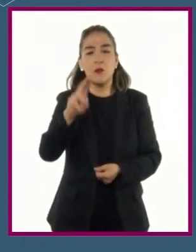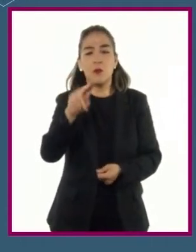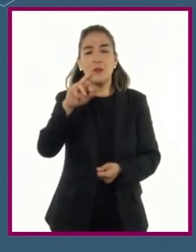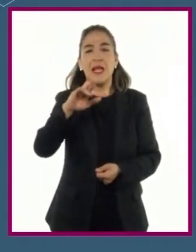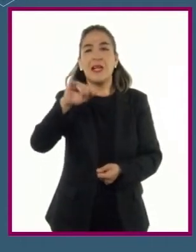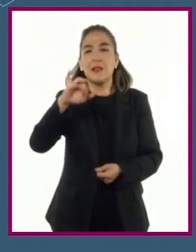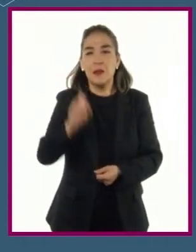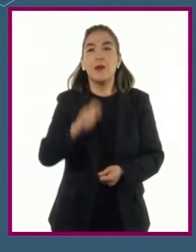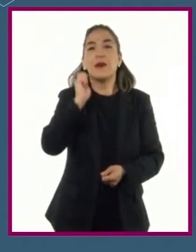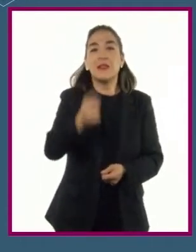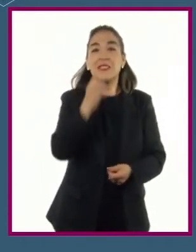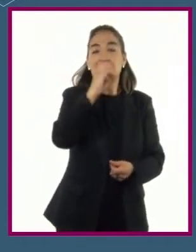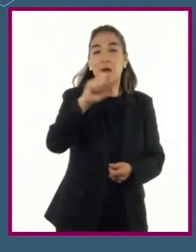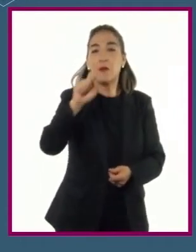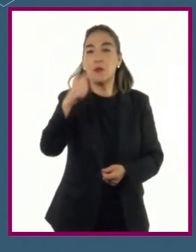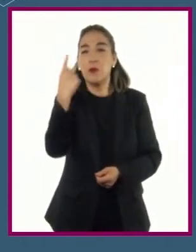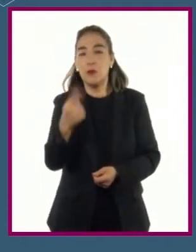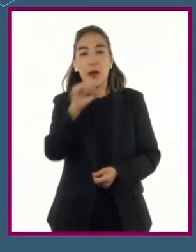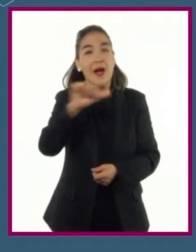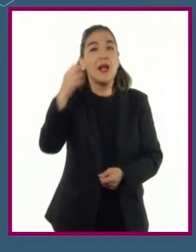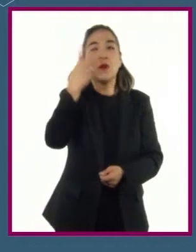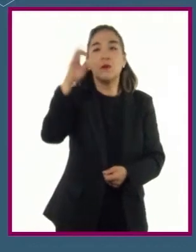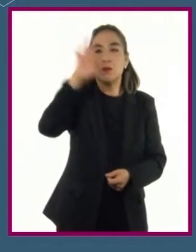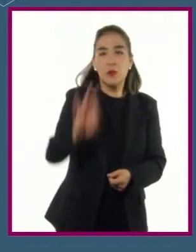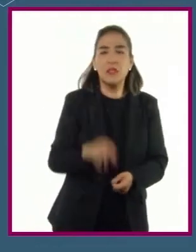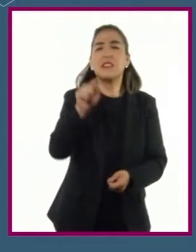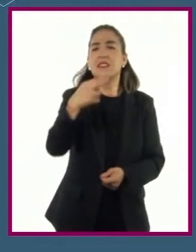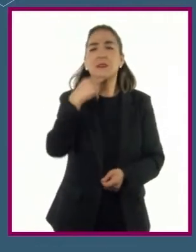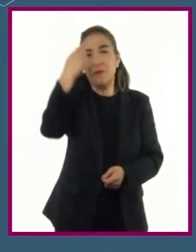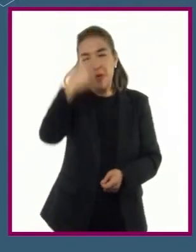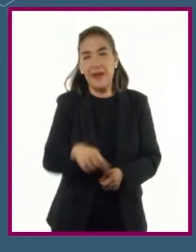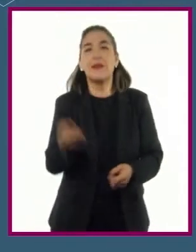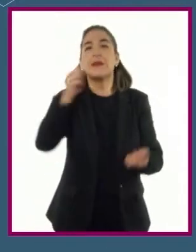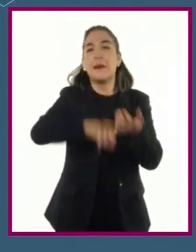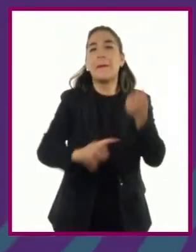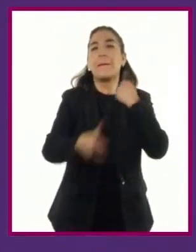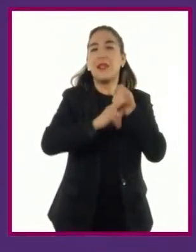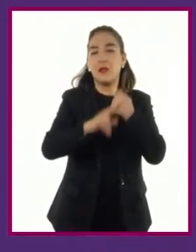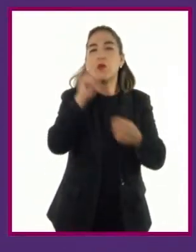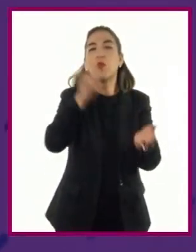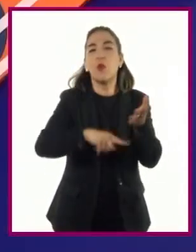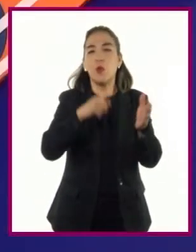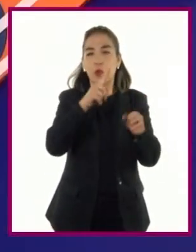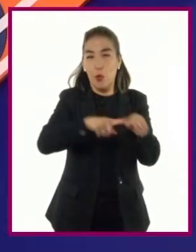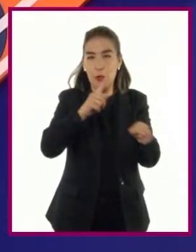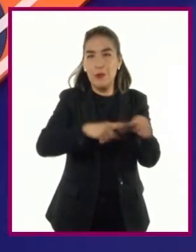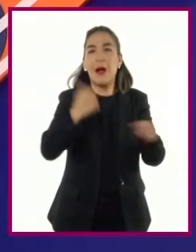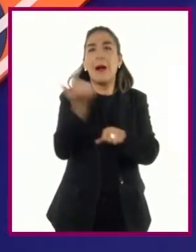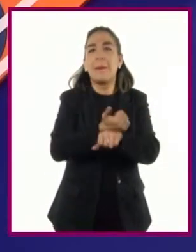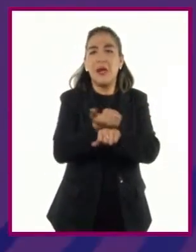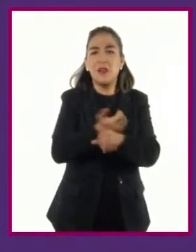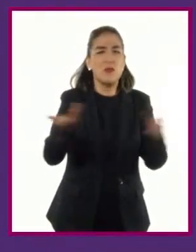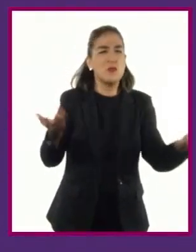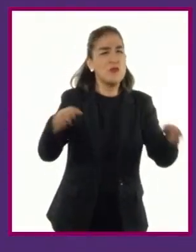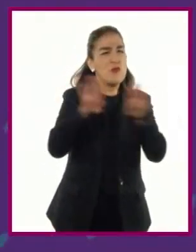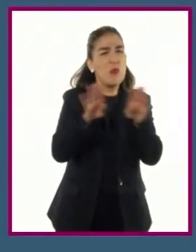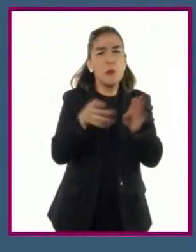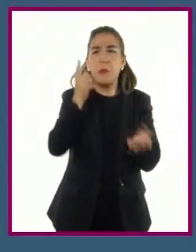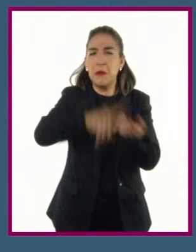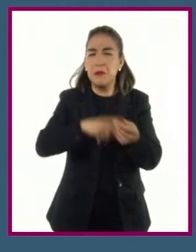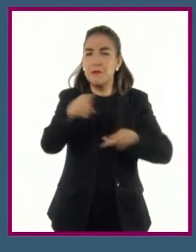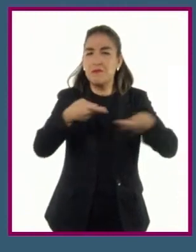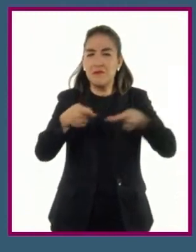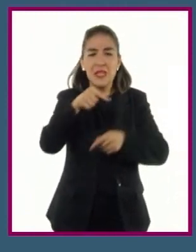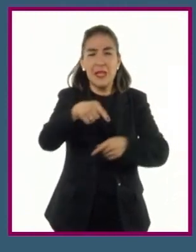concentraciones del 0.1 al 2% sirve para obtener un vidrio de color amarillo. ¿Cómo se obtiene el vidrio?